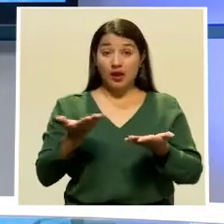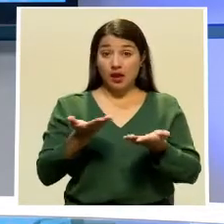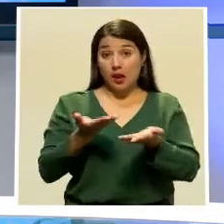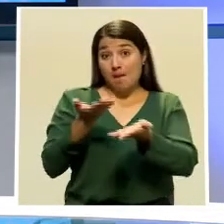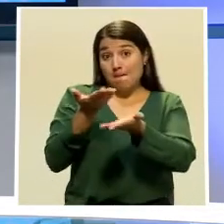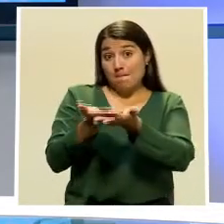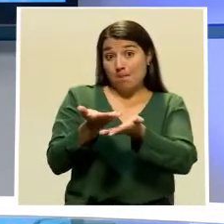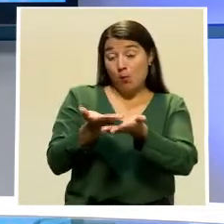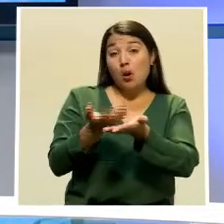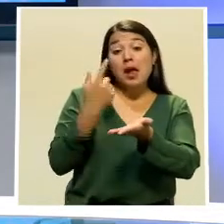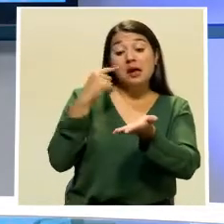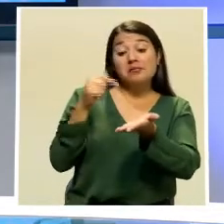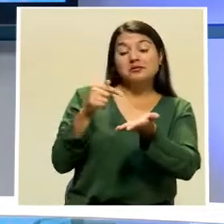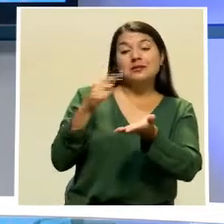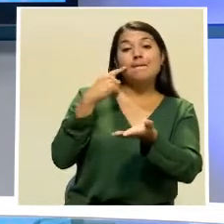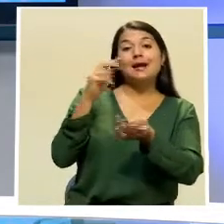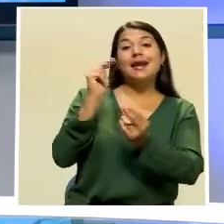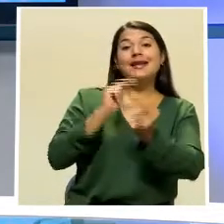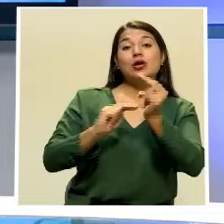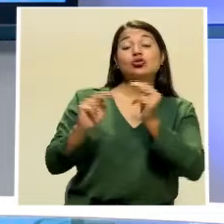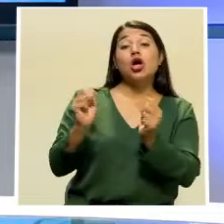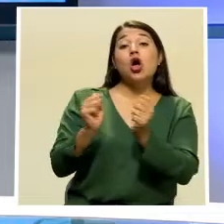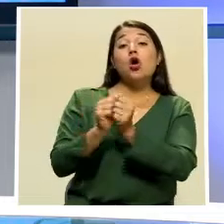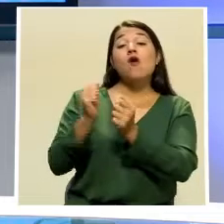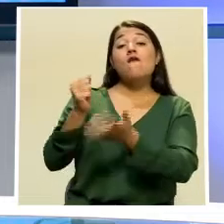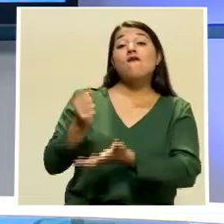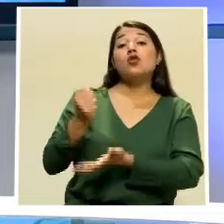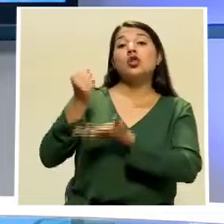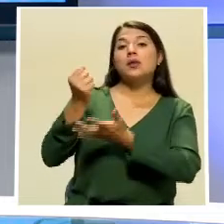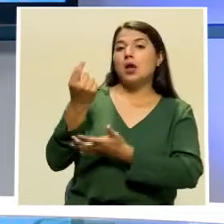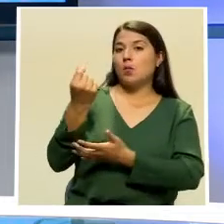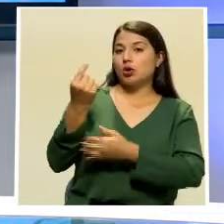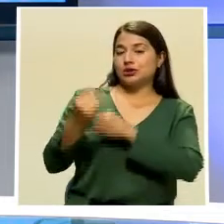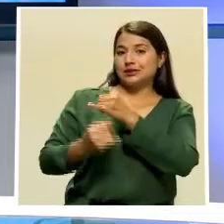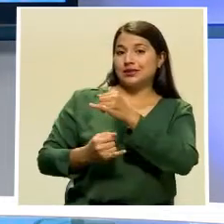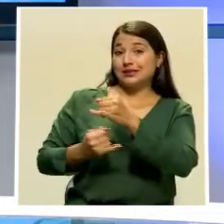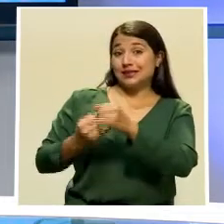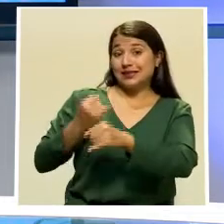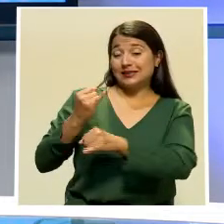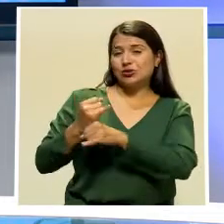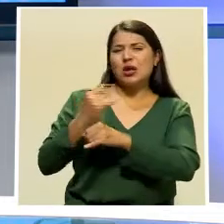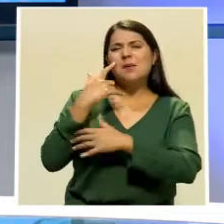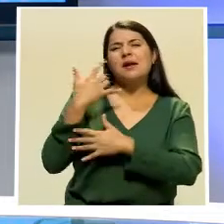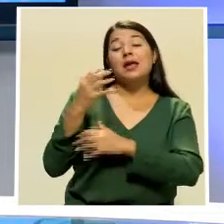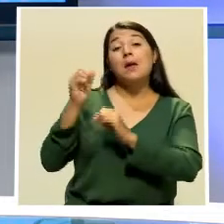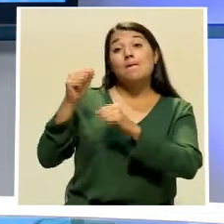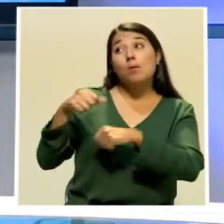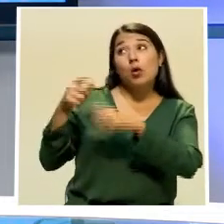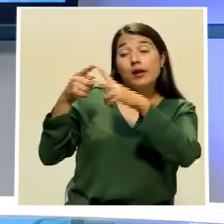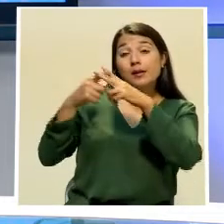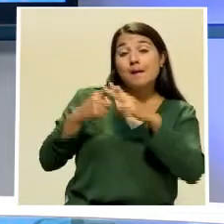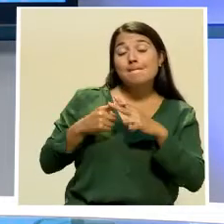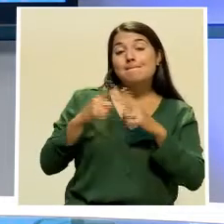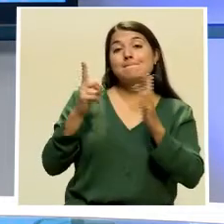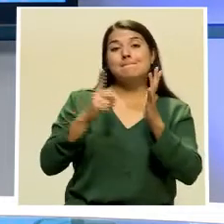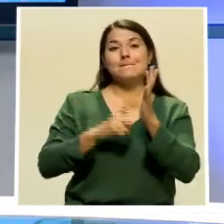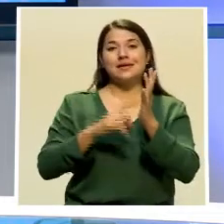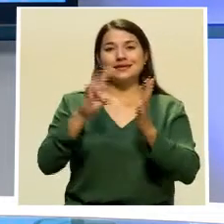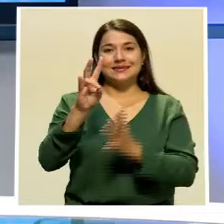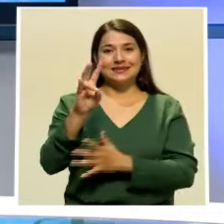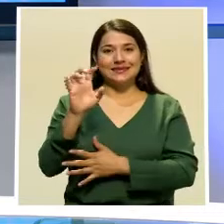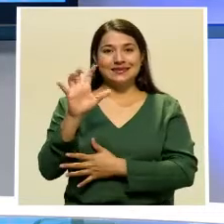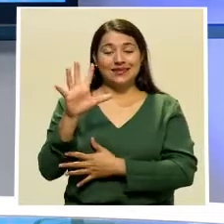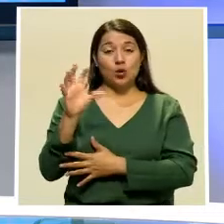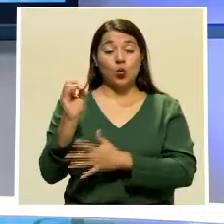pretende negociar con el Fondo Monetario Internacional para obtener 1.750 millones de dólares